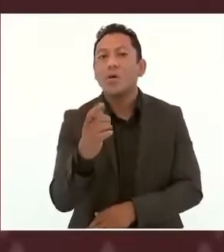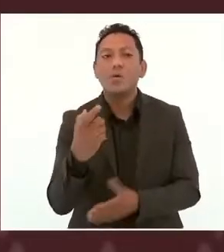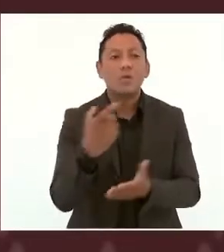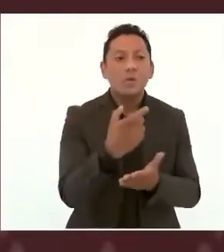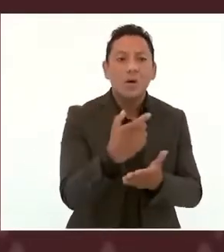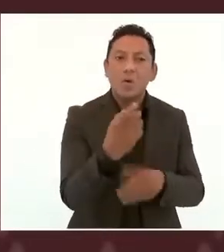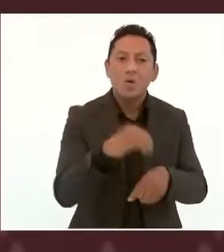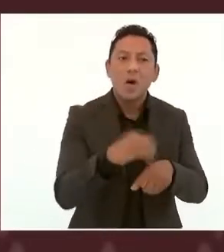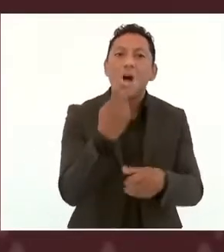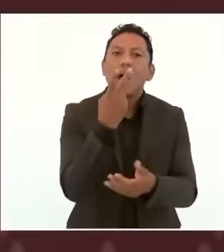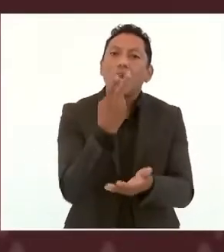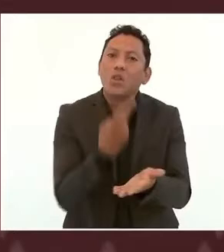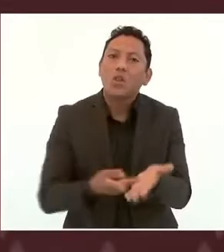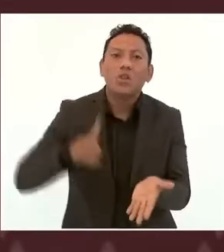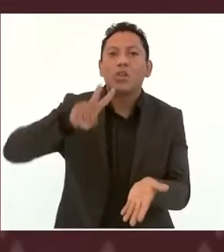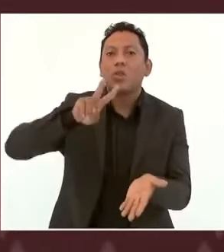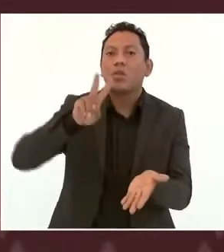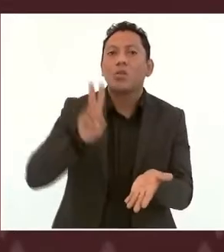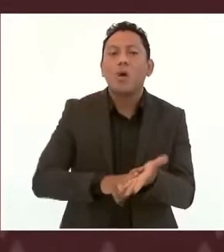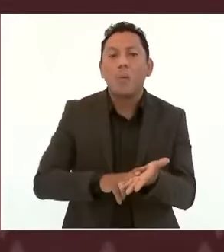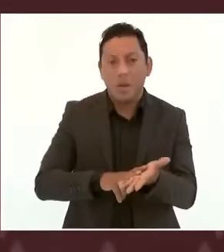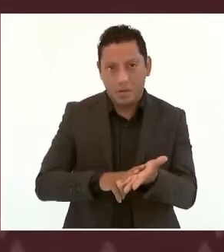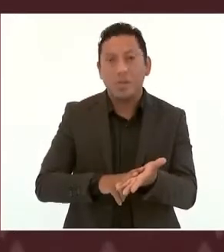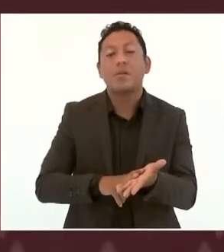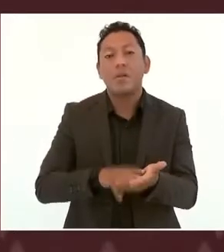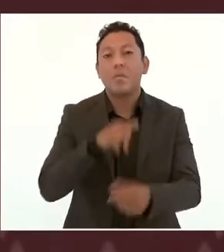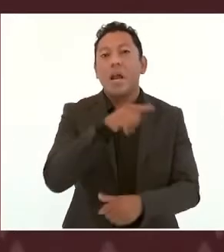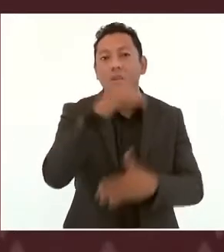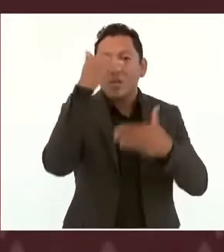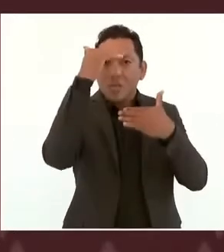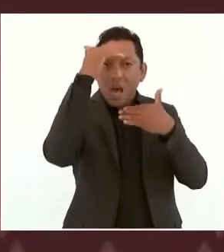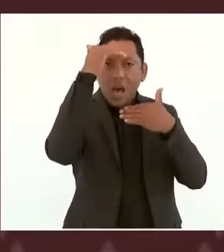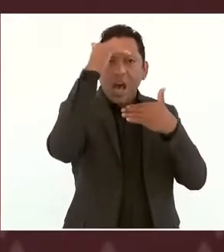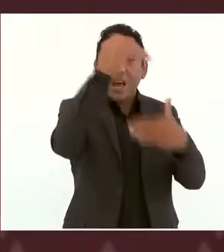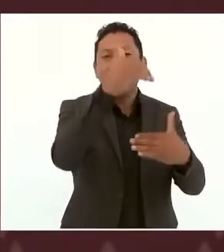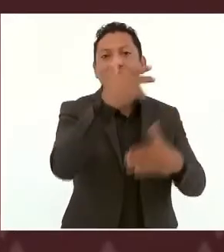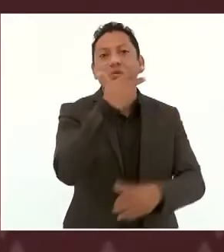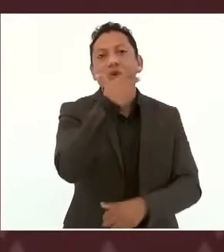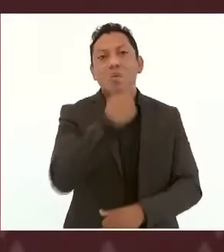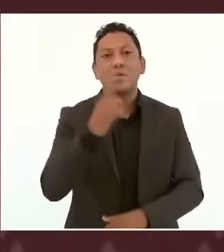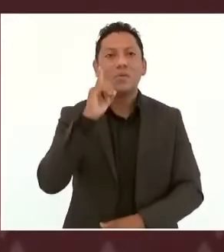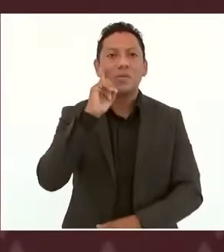lo que reciben en la actualidad los adultos mayores.